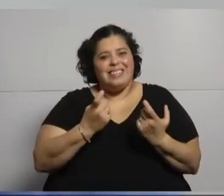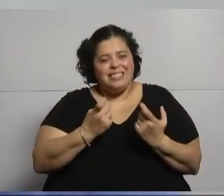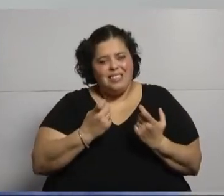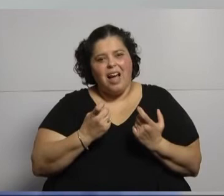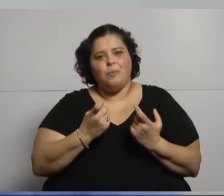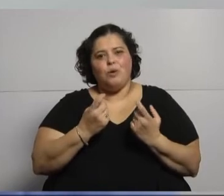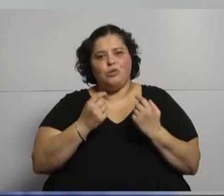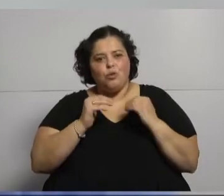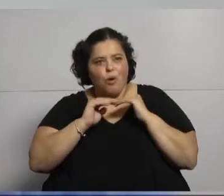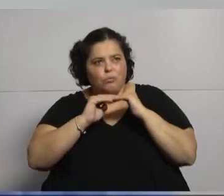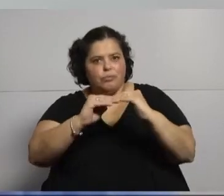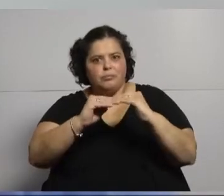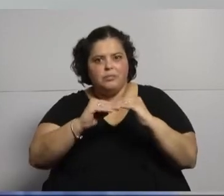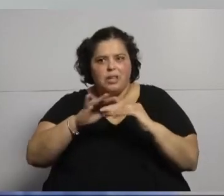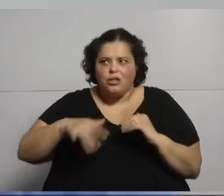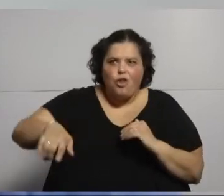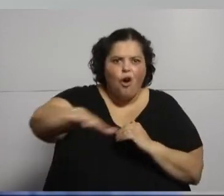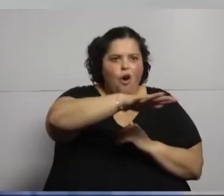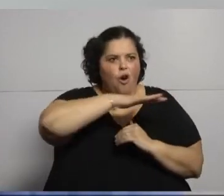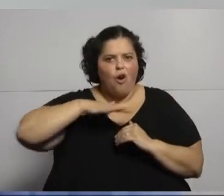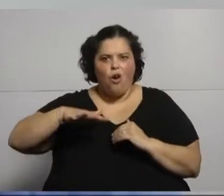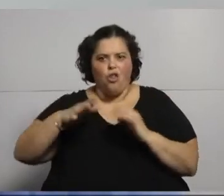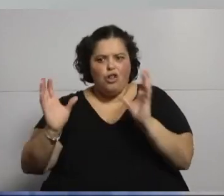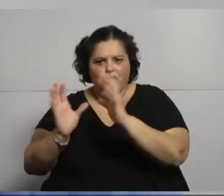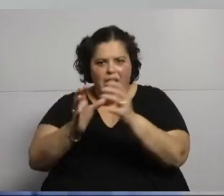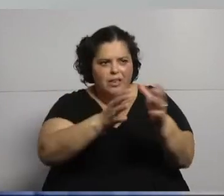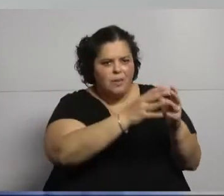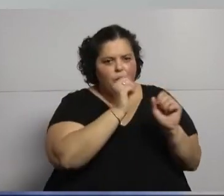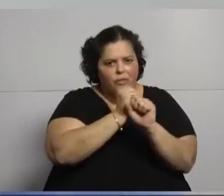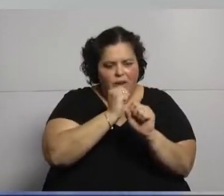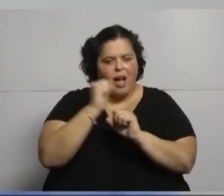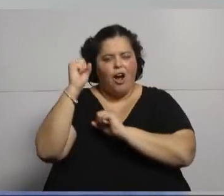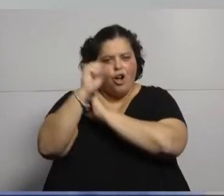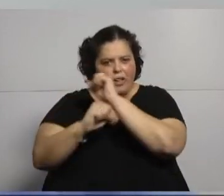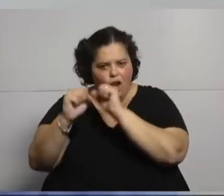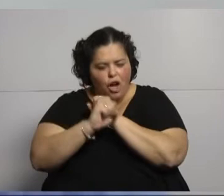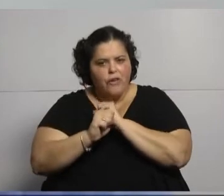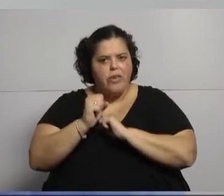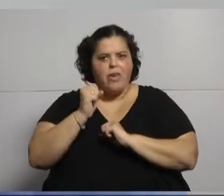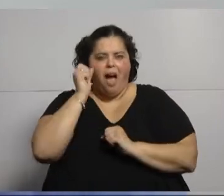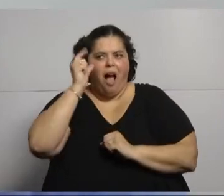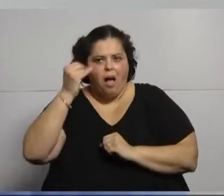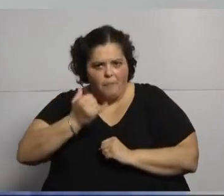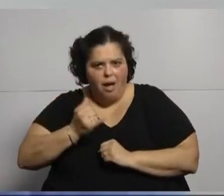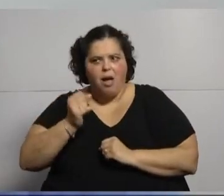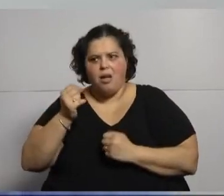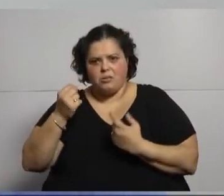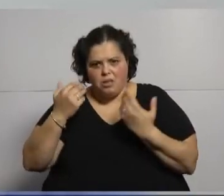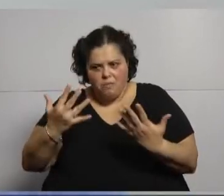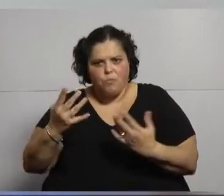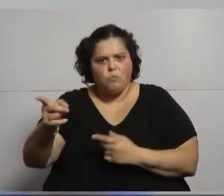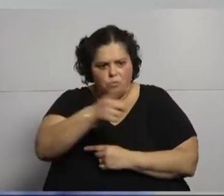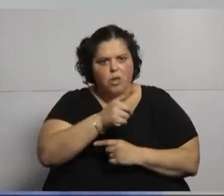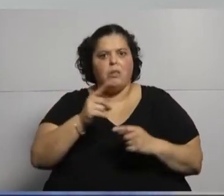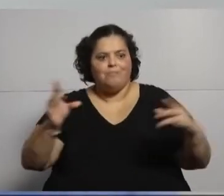alinear todos los equipos de trabajo de tecnología de las distintas entidades para empezar a generar esos productos de valor en cada uno de los frentes de trabajo.